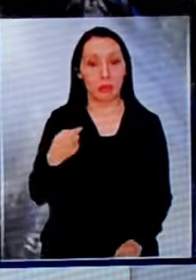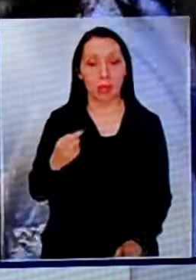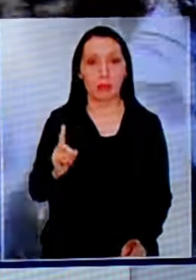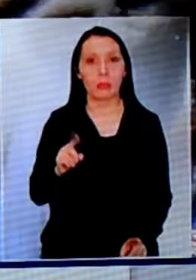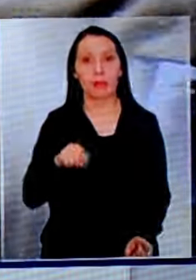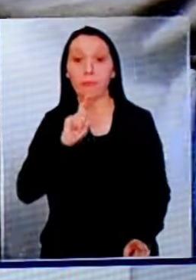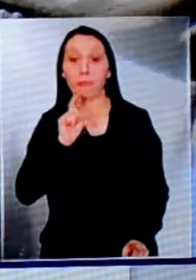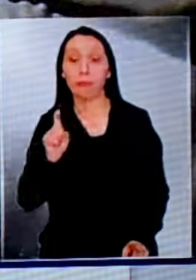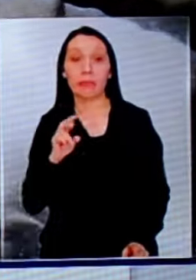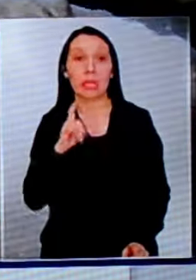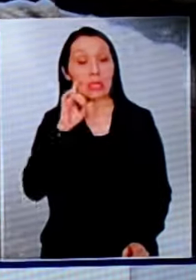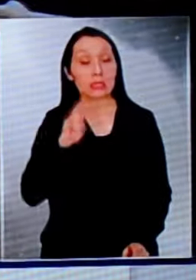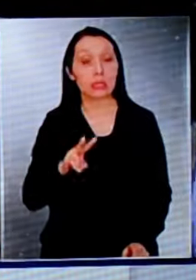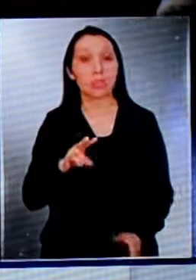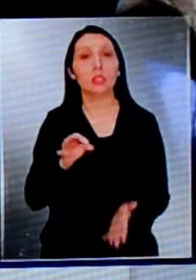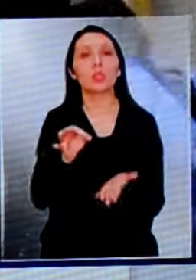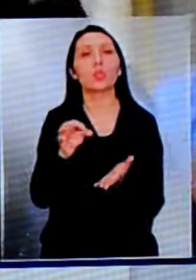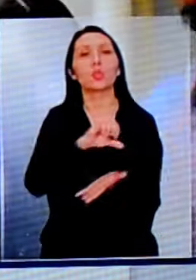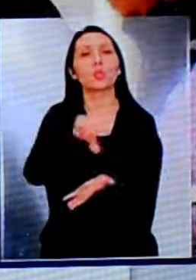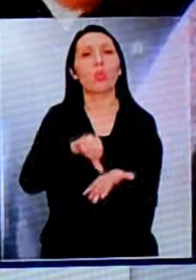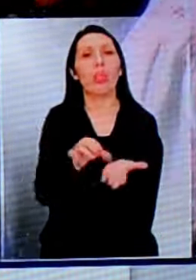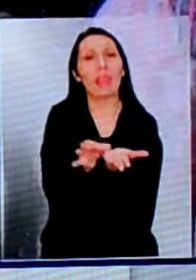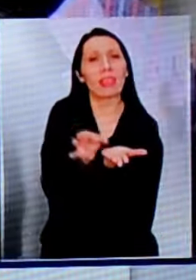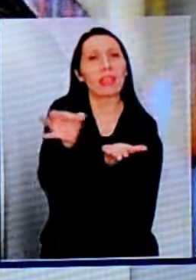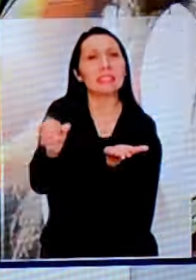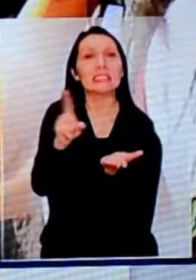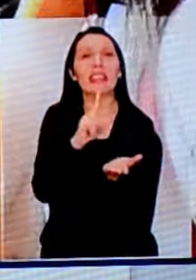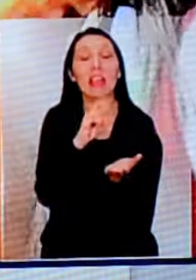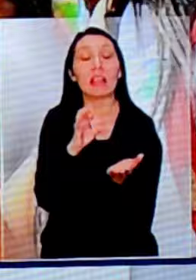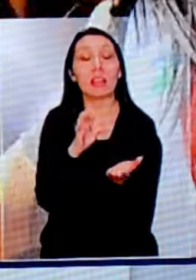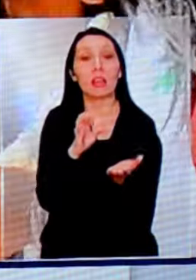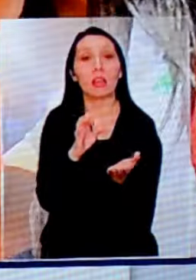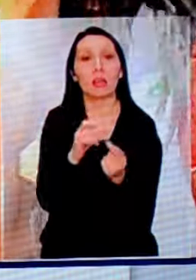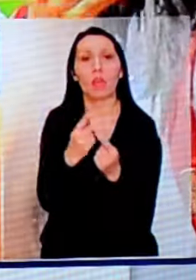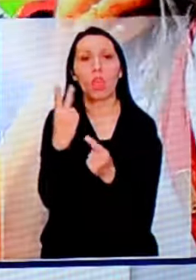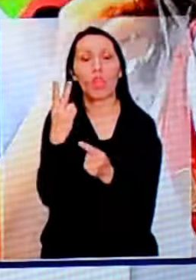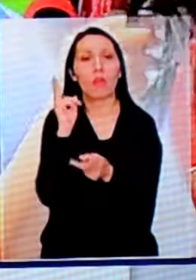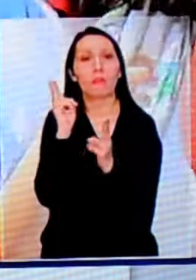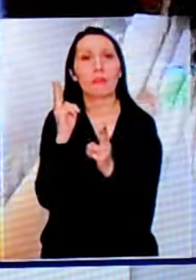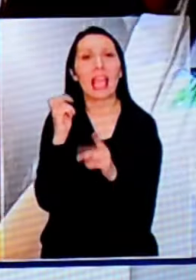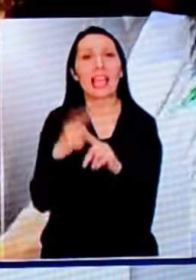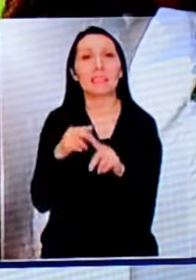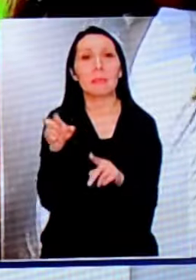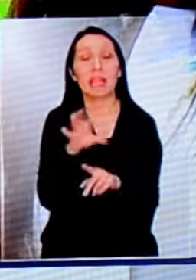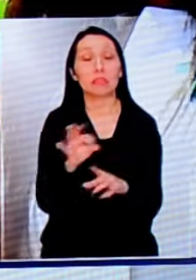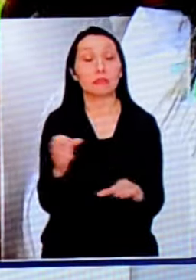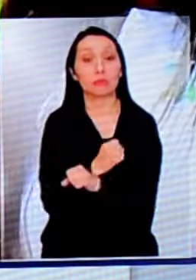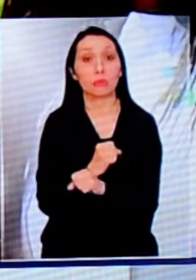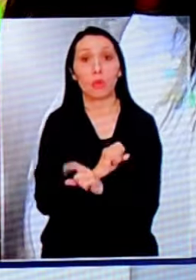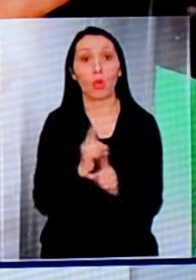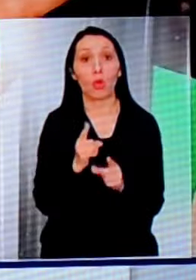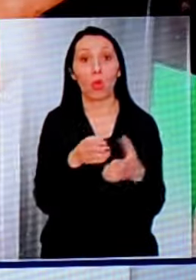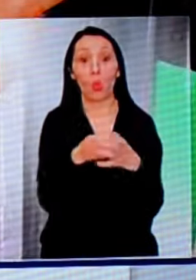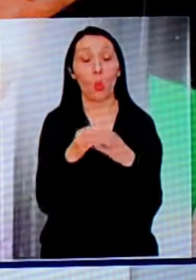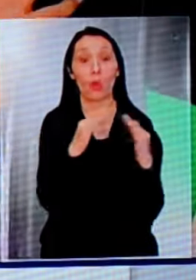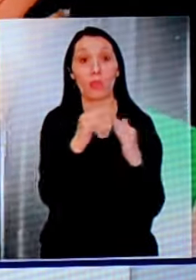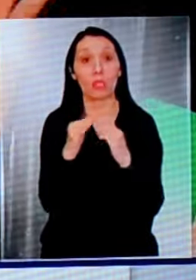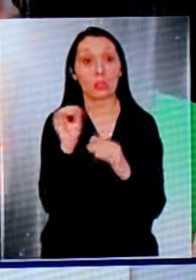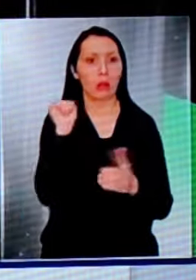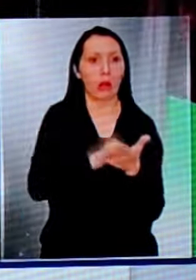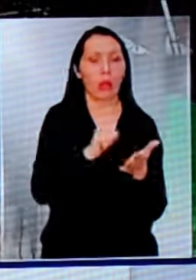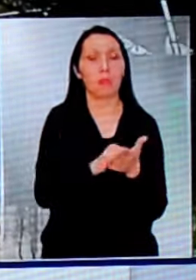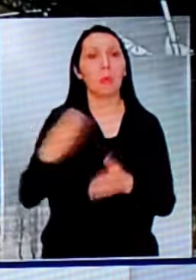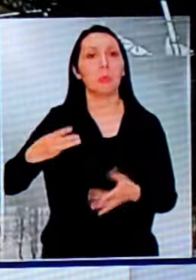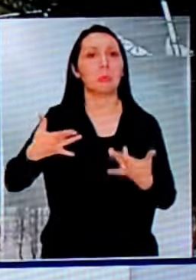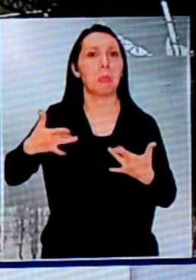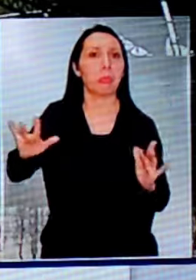No me miran. En la ciudad satélite, la junta de vecinos se movió para dos recorridos expresos. Si no se mueve la junta de vecinos, el municipio no hizo